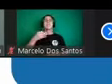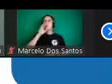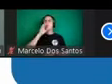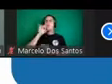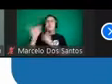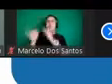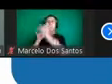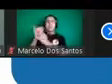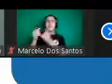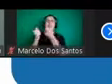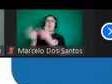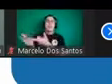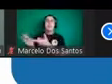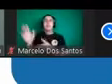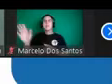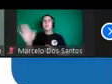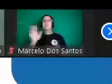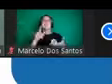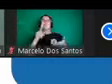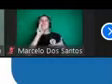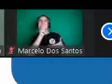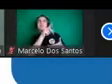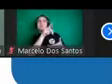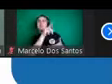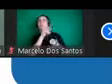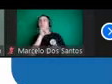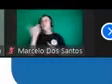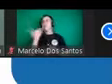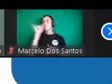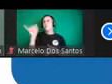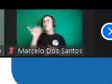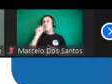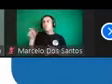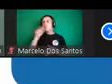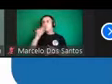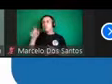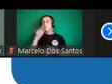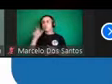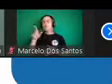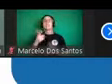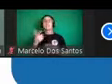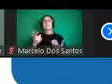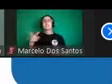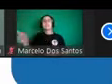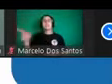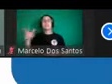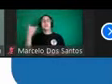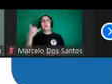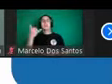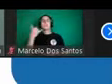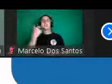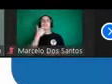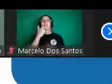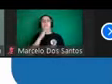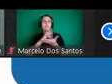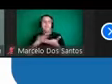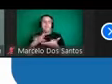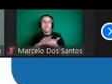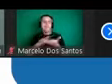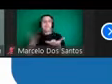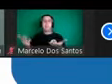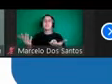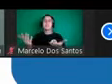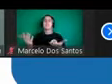comunicación de una manera específica para que ellos puedan acceder, o sea, tener en cuenta ayudas y